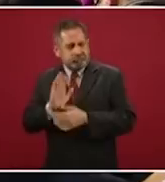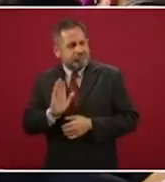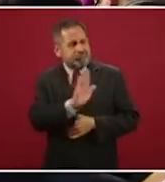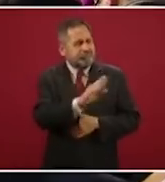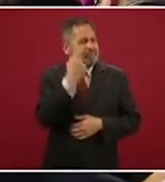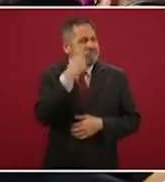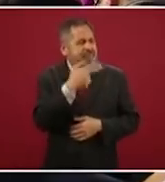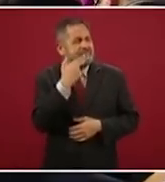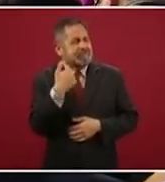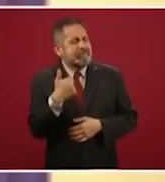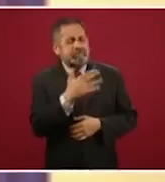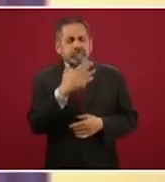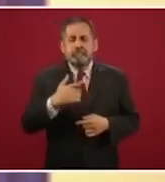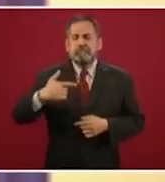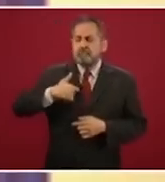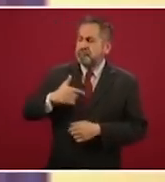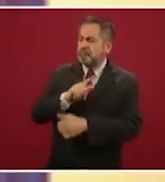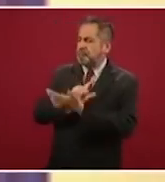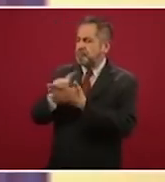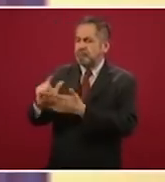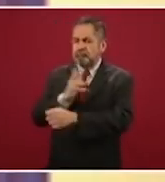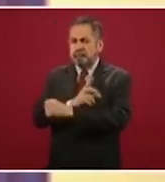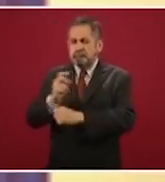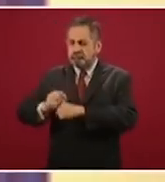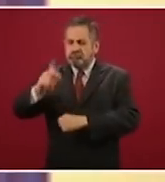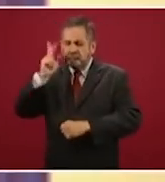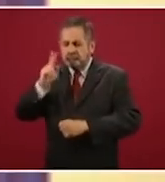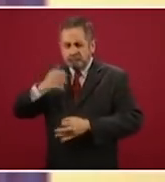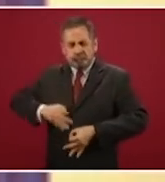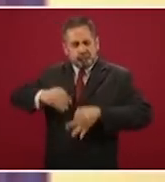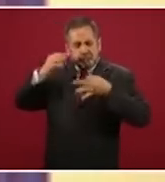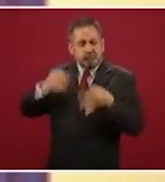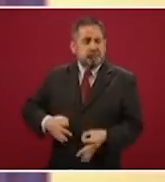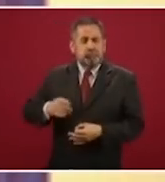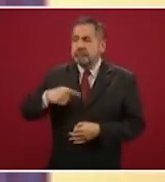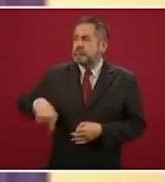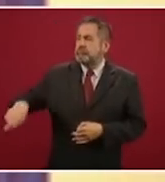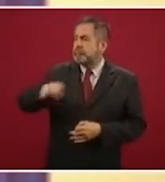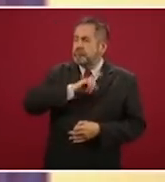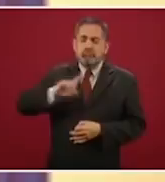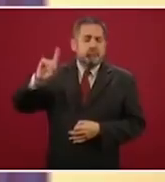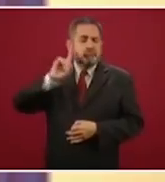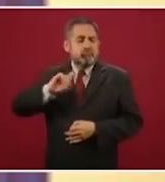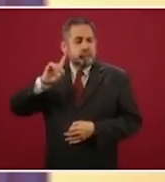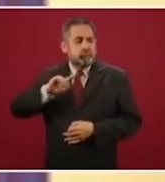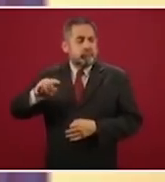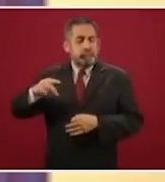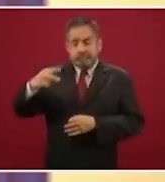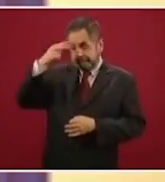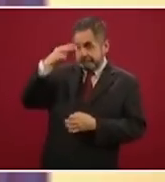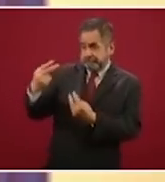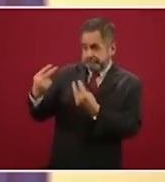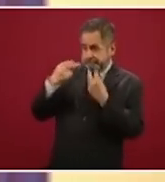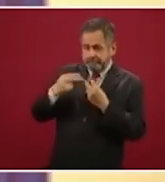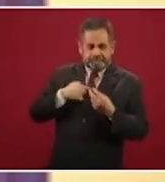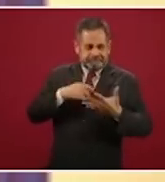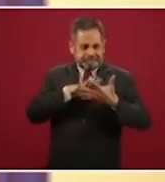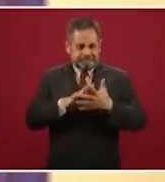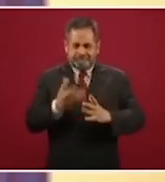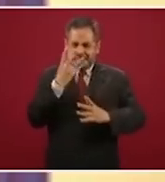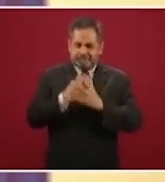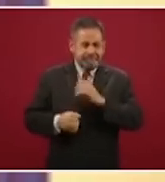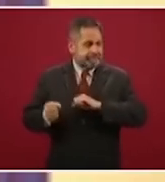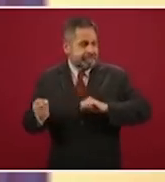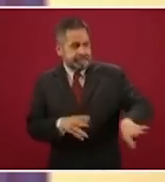además que en mi vindicación hay suficientes pruebas, todo México supo que mi fuga fue de una prisión y que esta